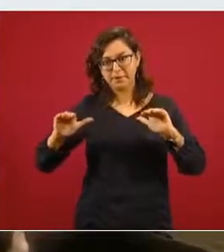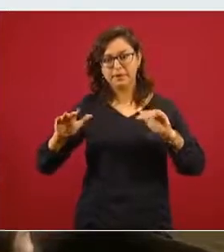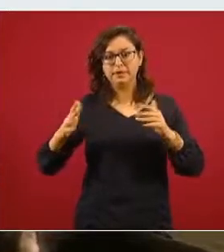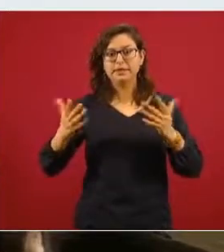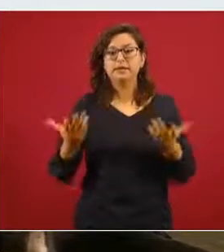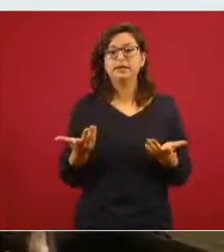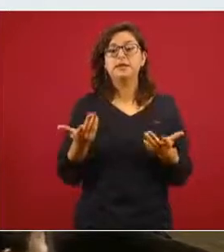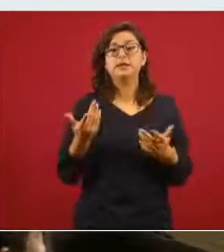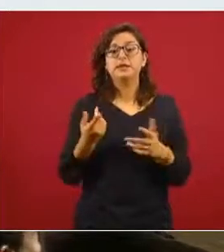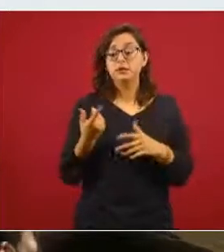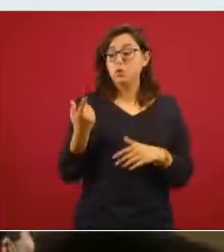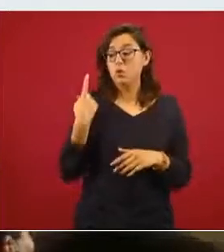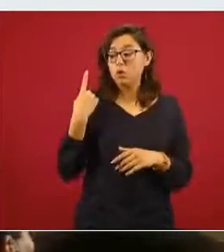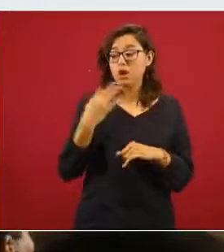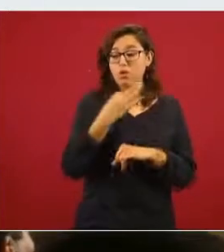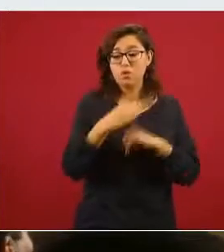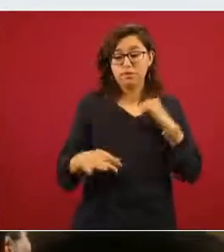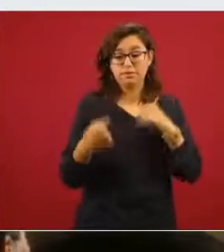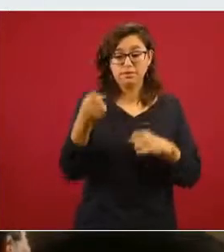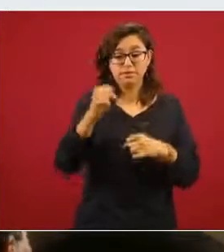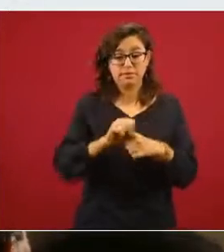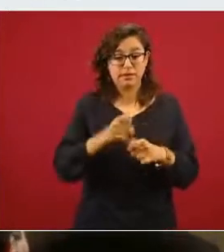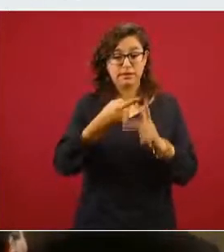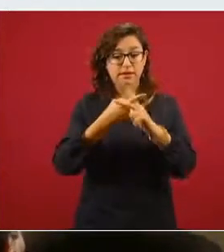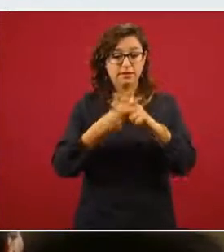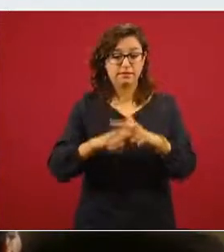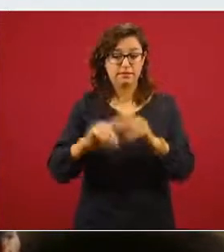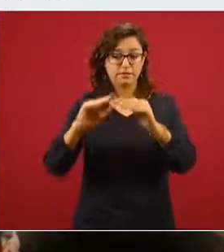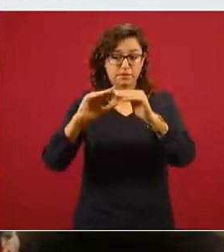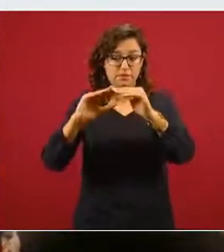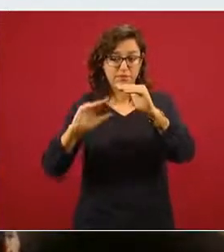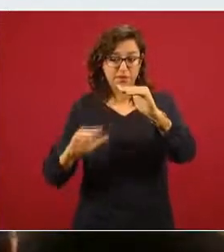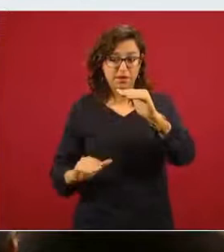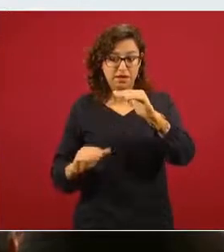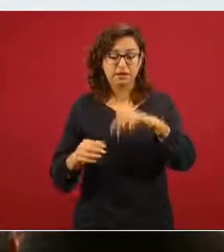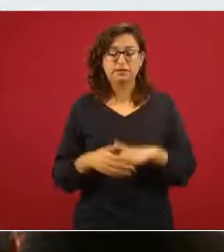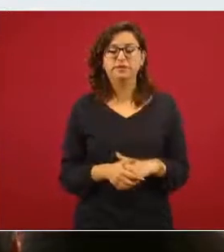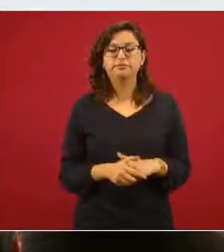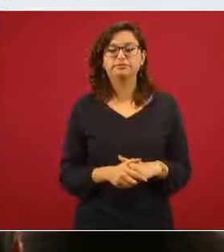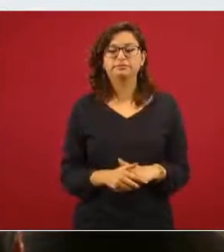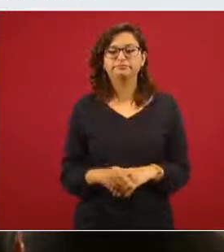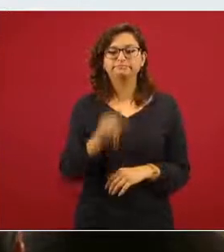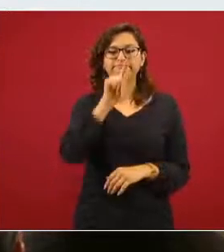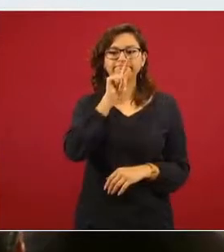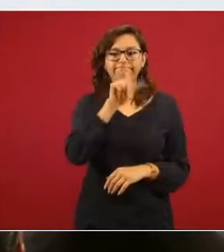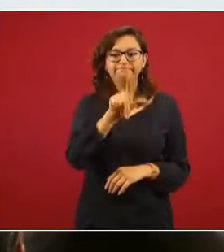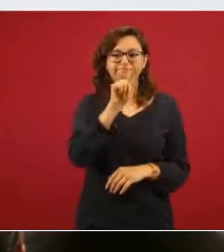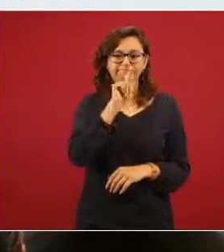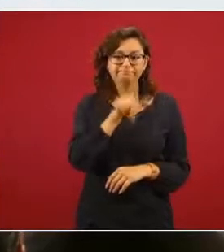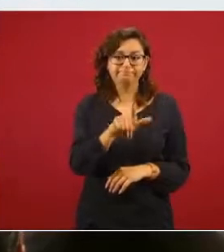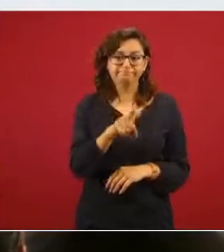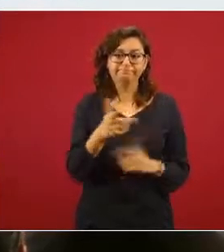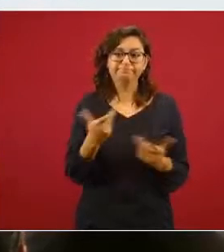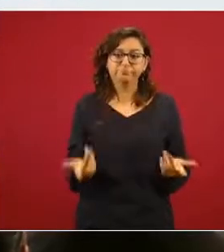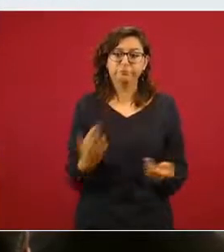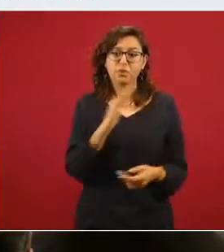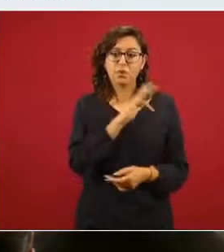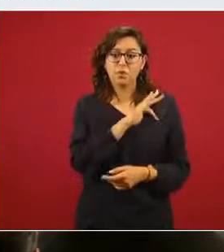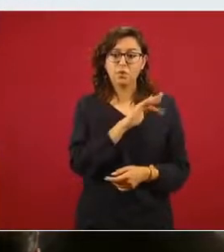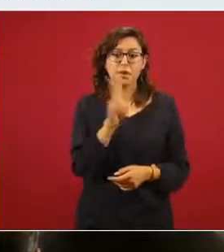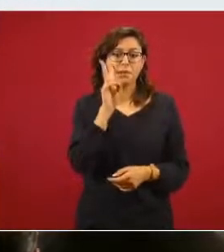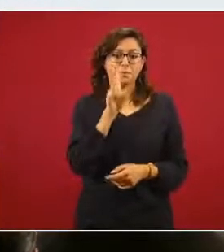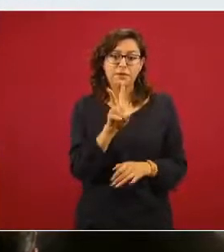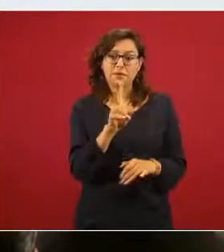agosto ya encuentra un descenso. La siguiente. Jalisco. Jalisco, si se fijan, es un patrón muy semejante